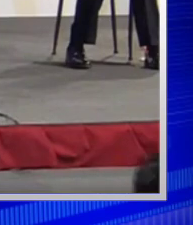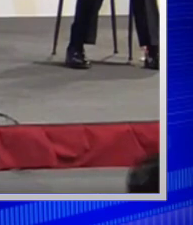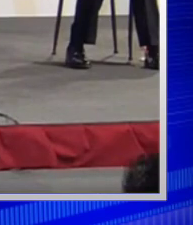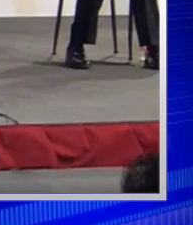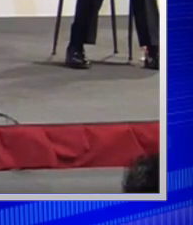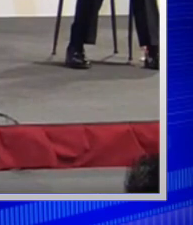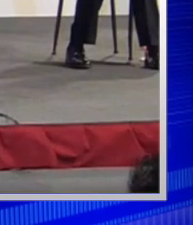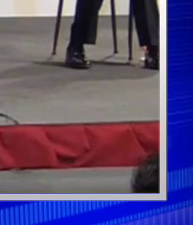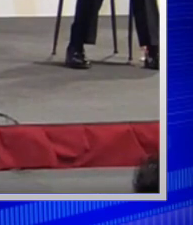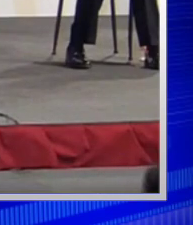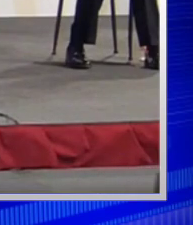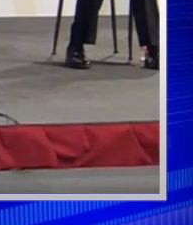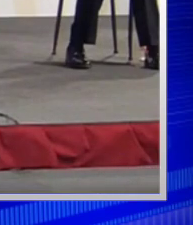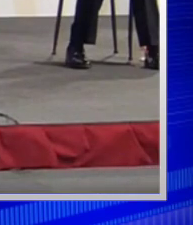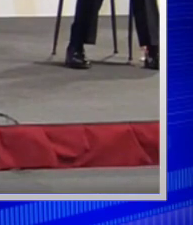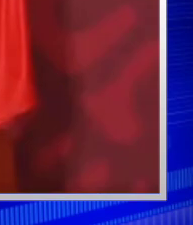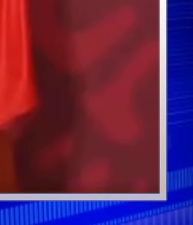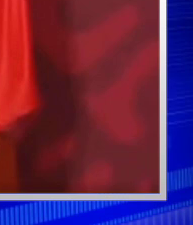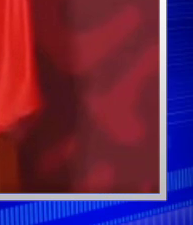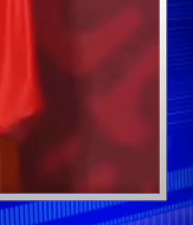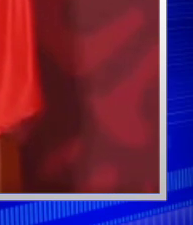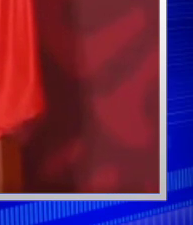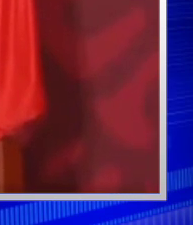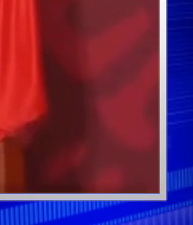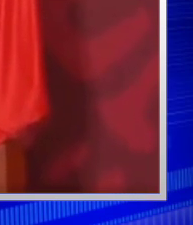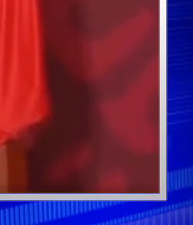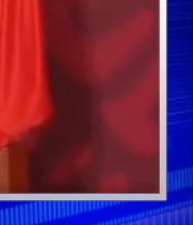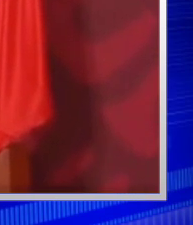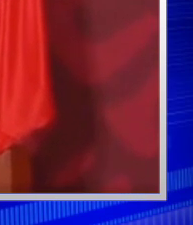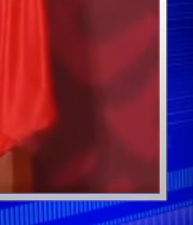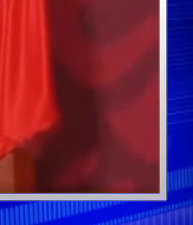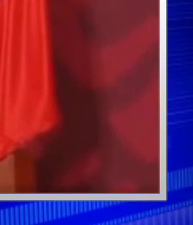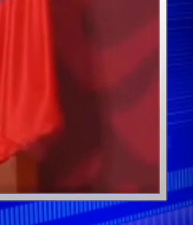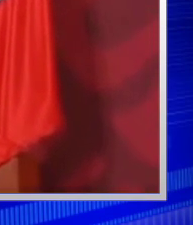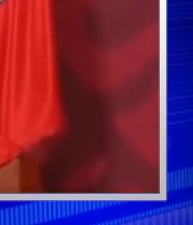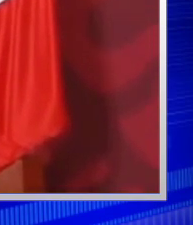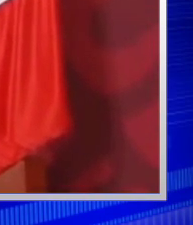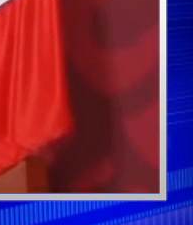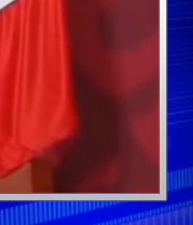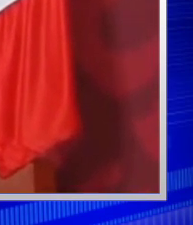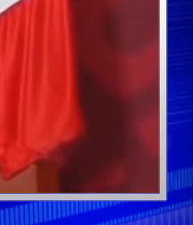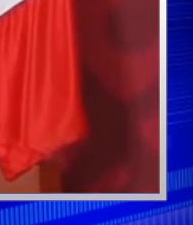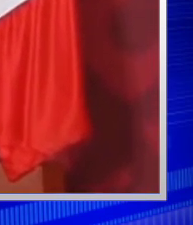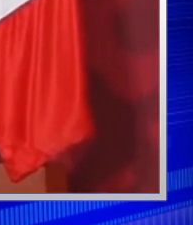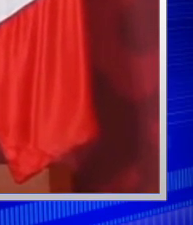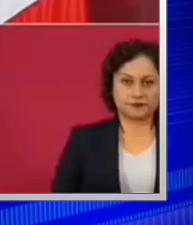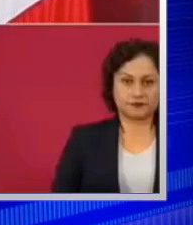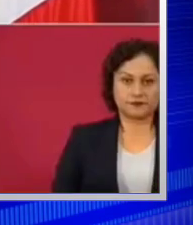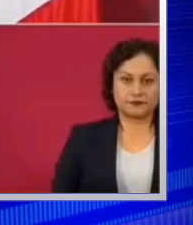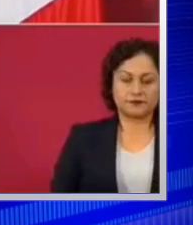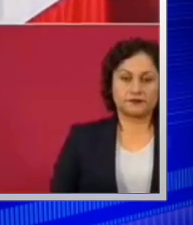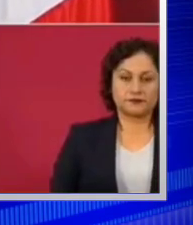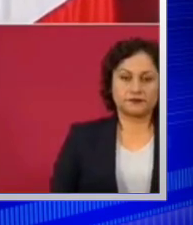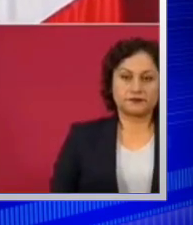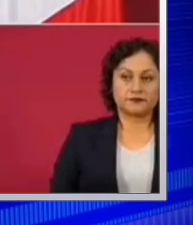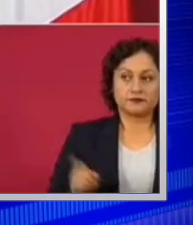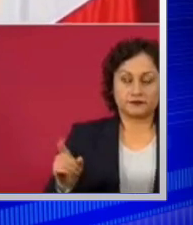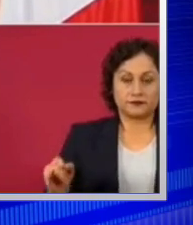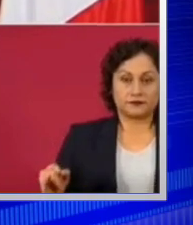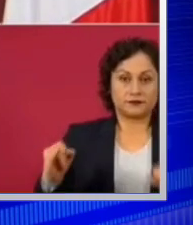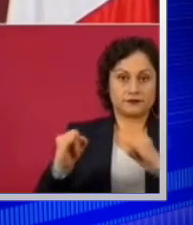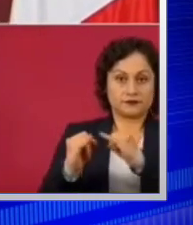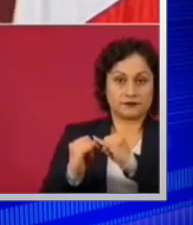nos informe sobre los ingresos el señor